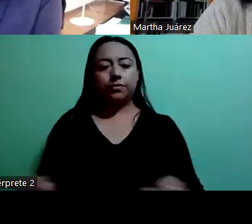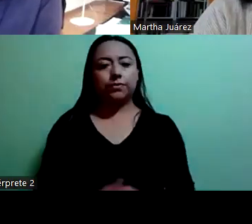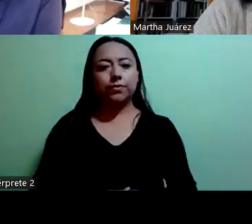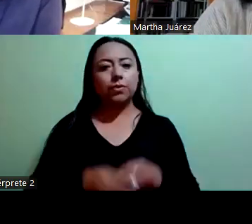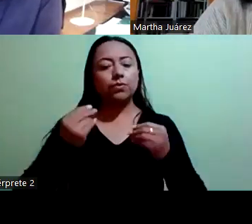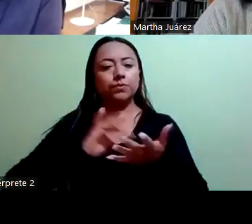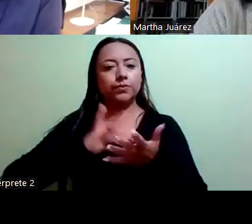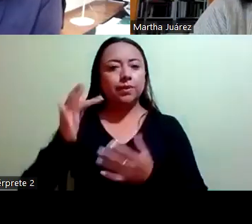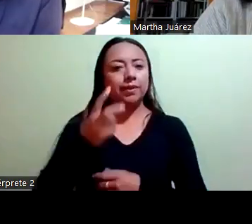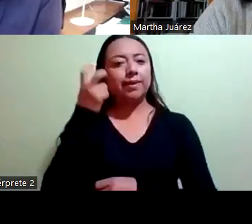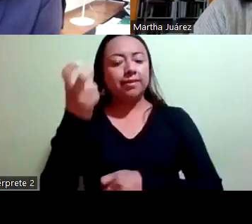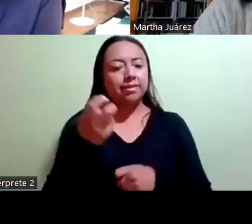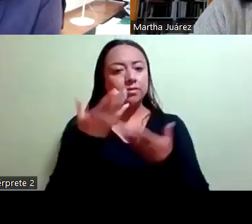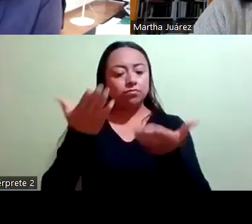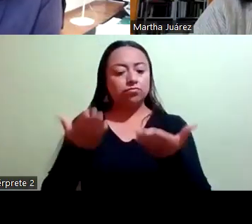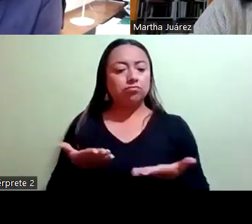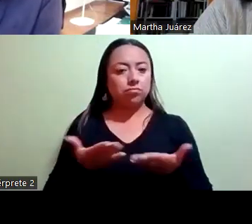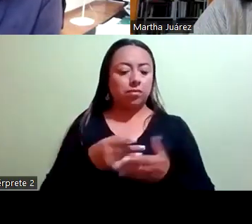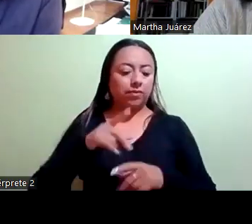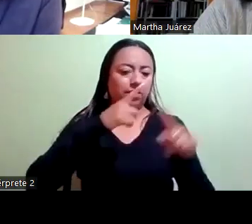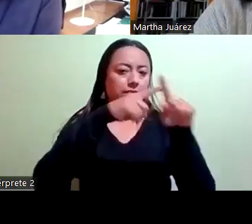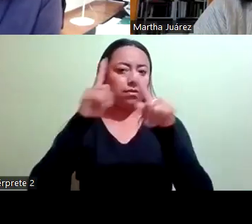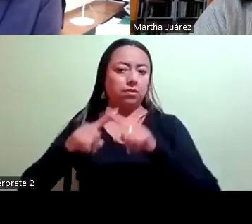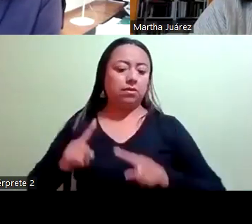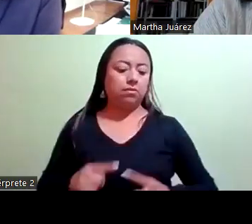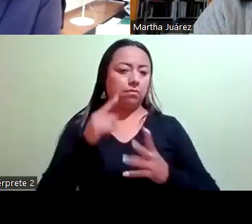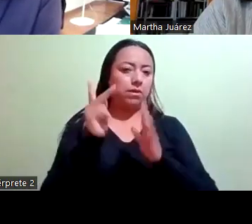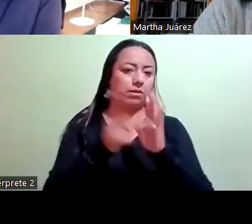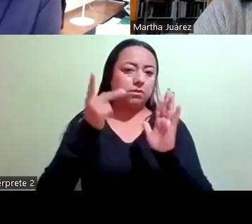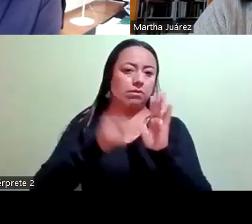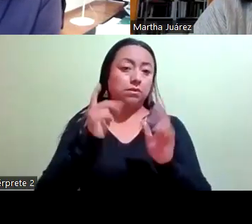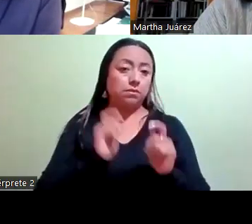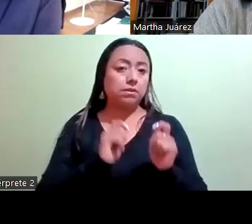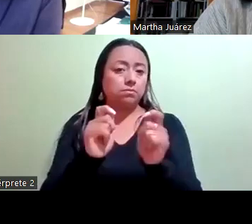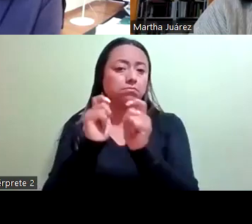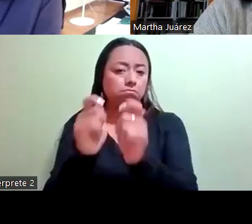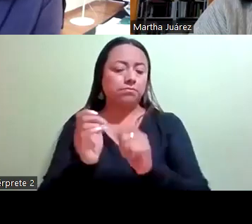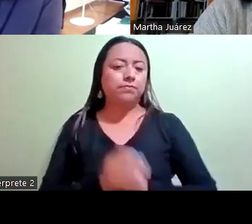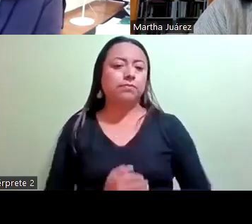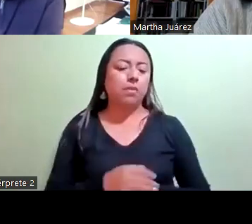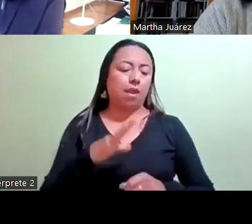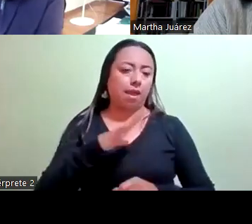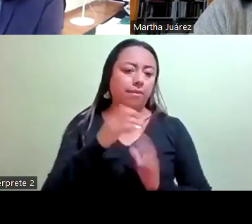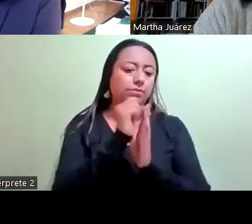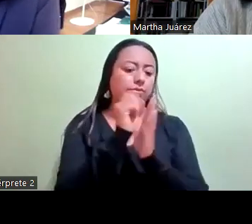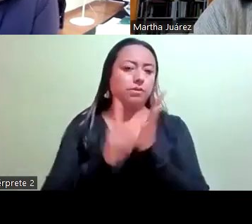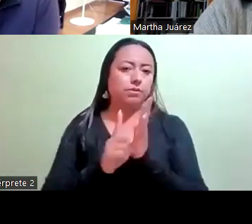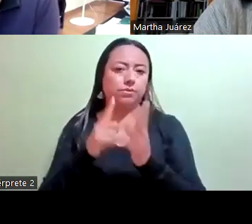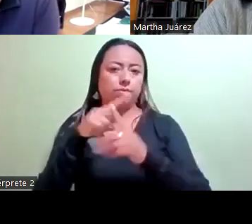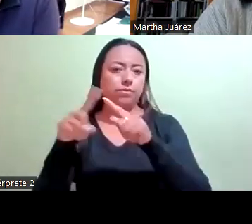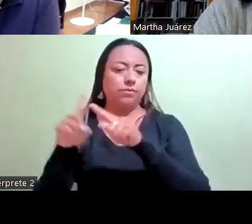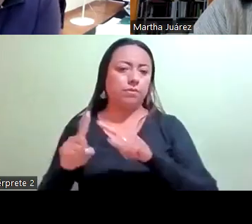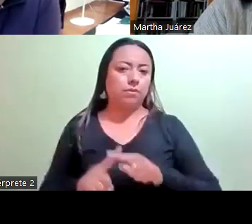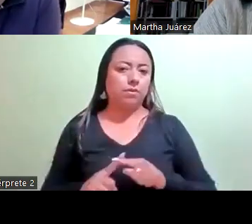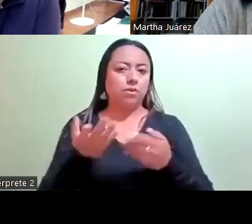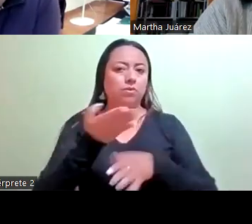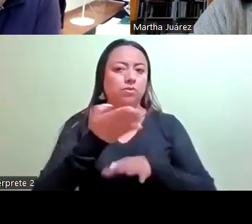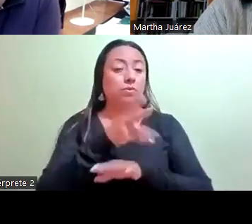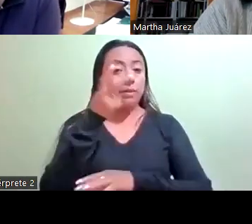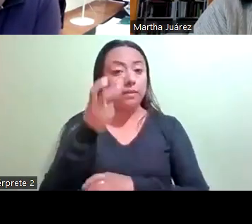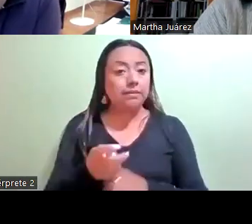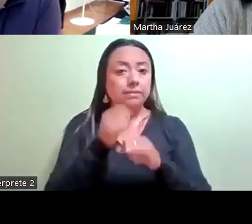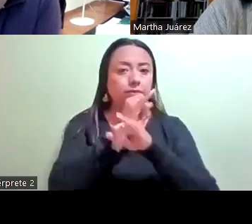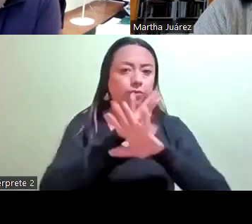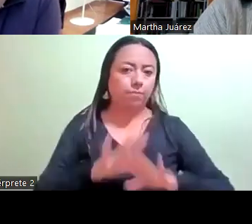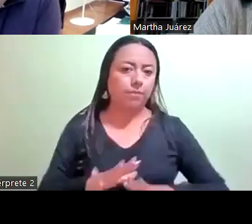Esta solicitud la hemos reiterado ya en diversas ocasiones. Se han presentado diversas solicitudes sobre esta información. La hemos